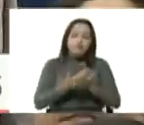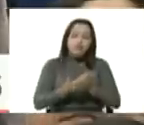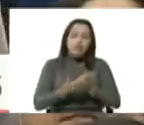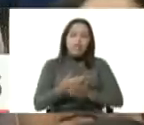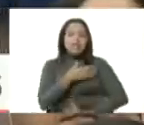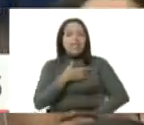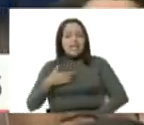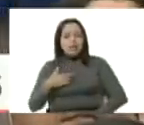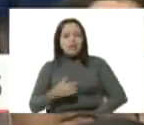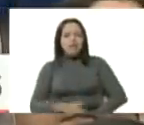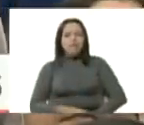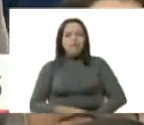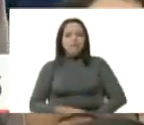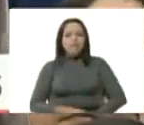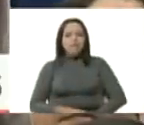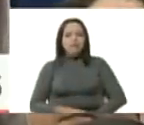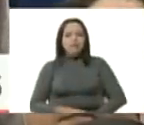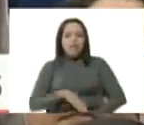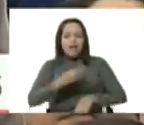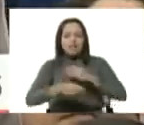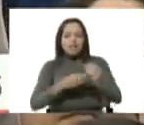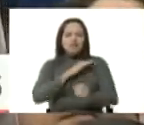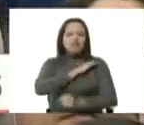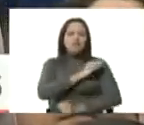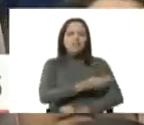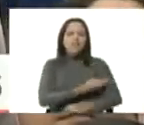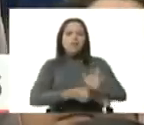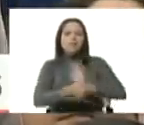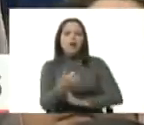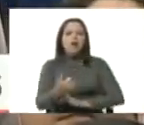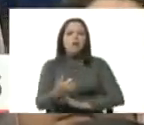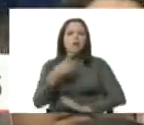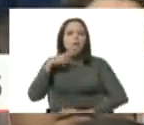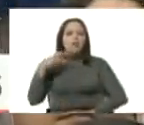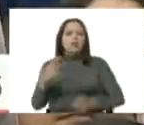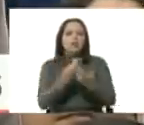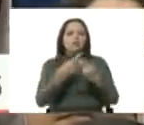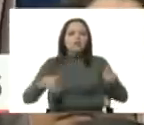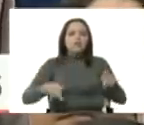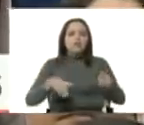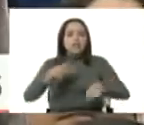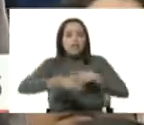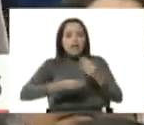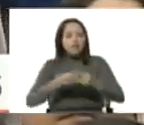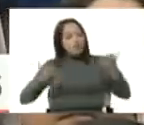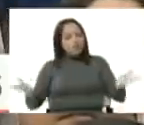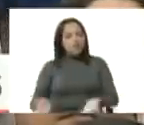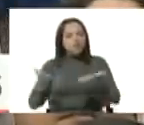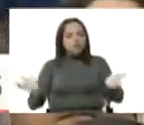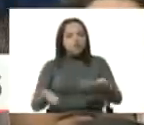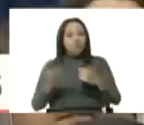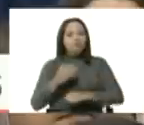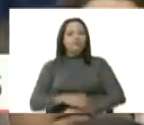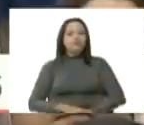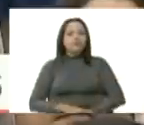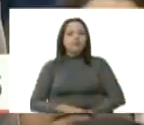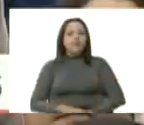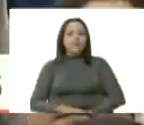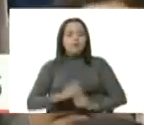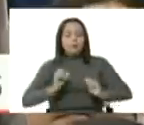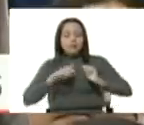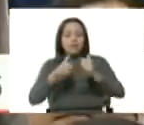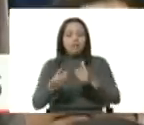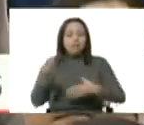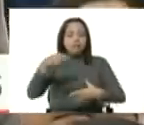a fortalecer cada una de las políticas públicas que usted ha venido impulsando desde que llegó al gobierno y por